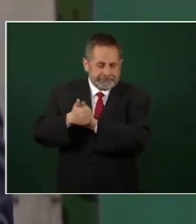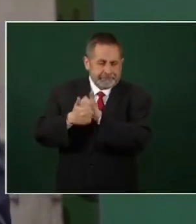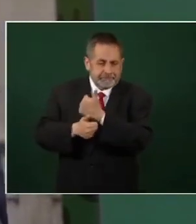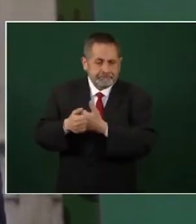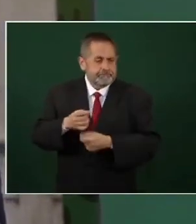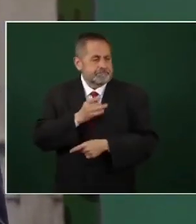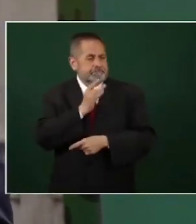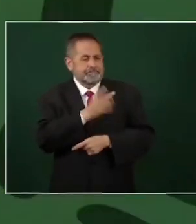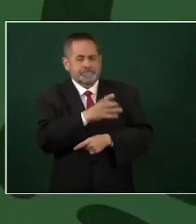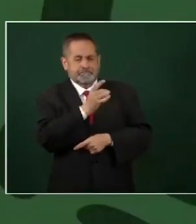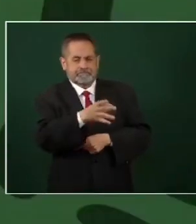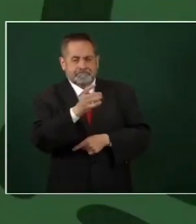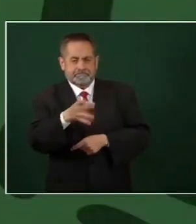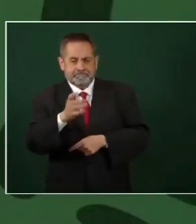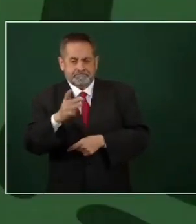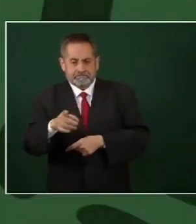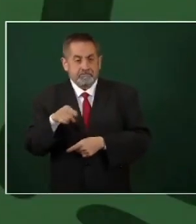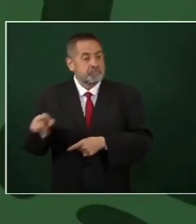eliminó a un gran equipo